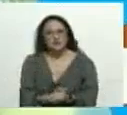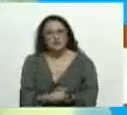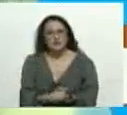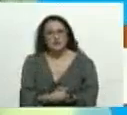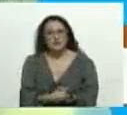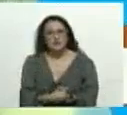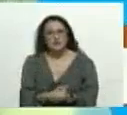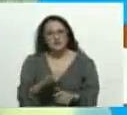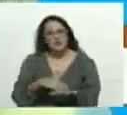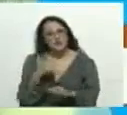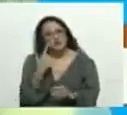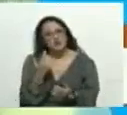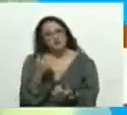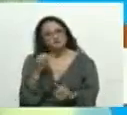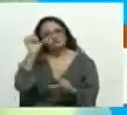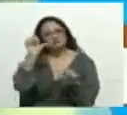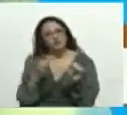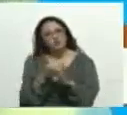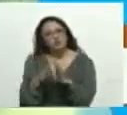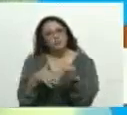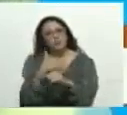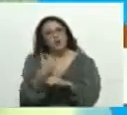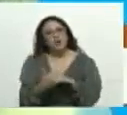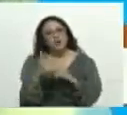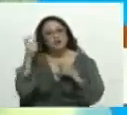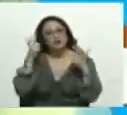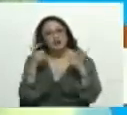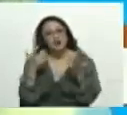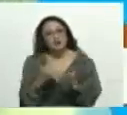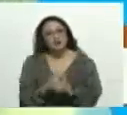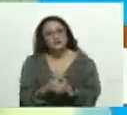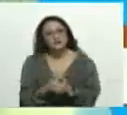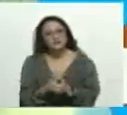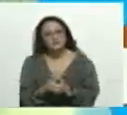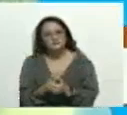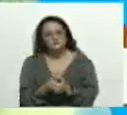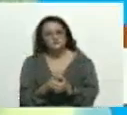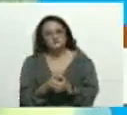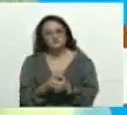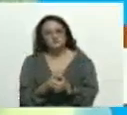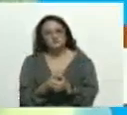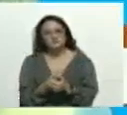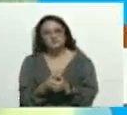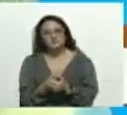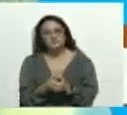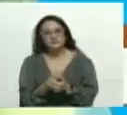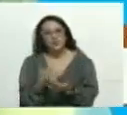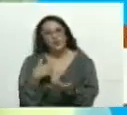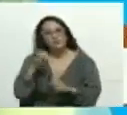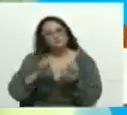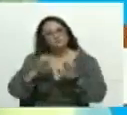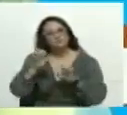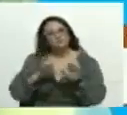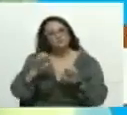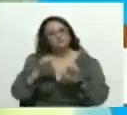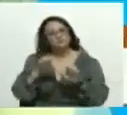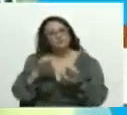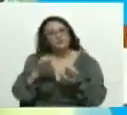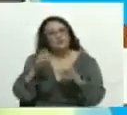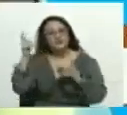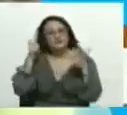yo veo que hablamos del proyecto Chávez pero cuando uno se pone a evaluar lo que el